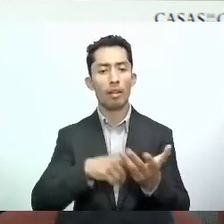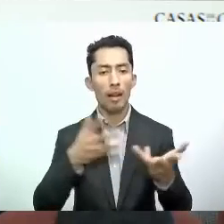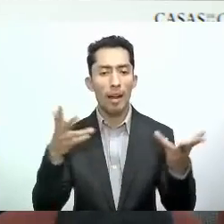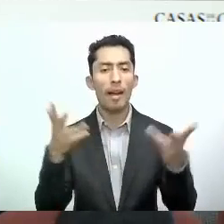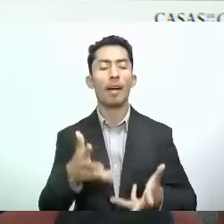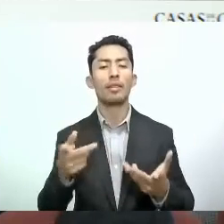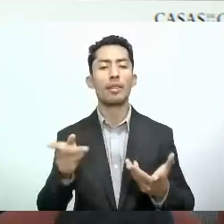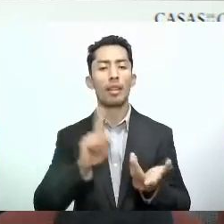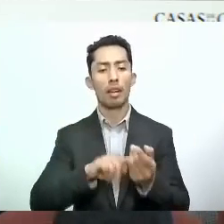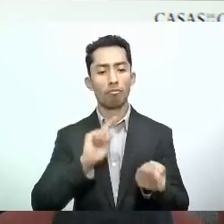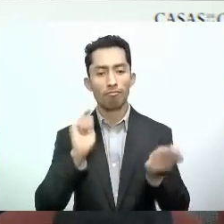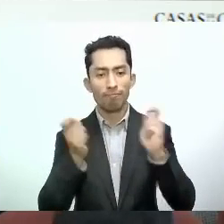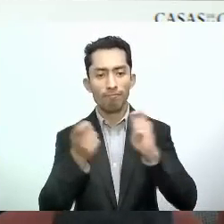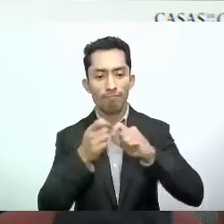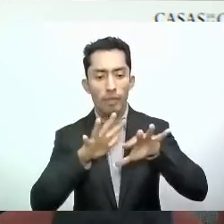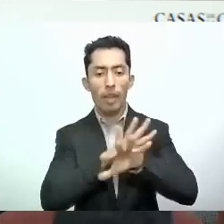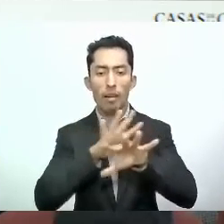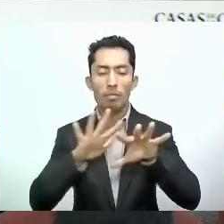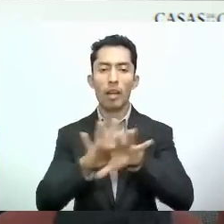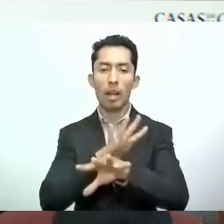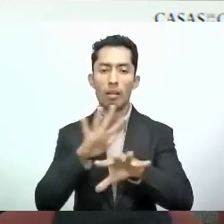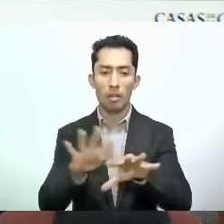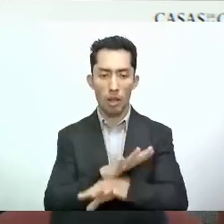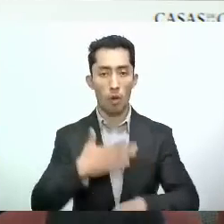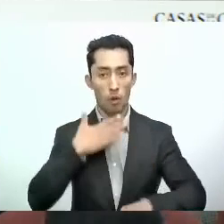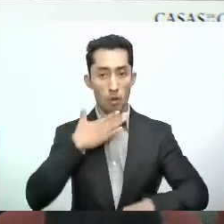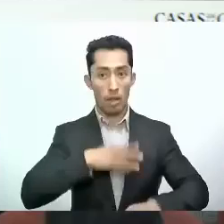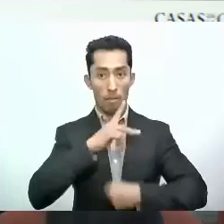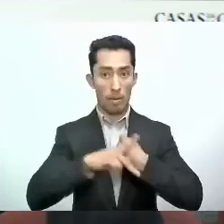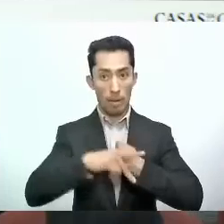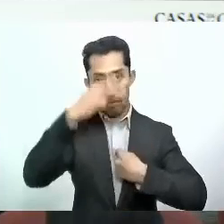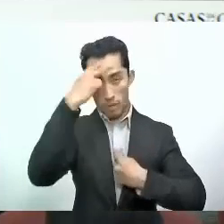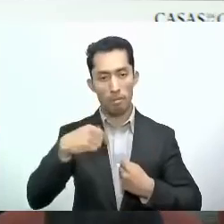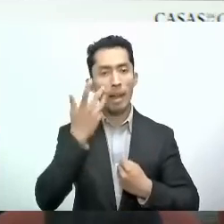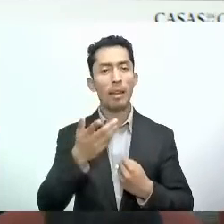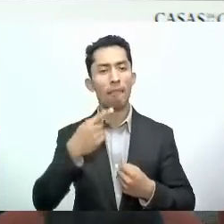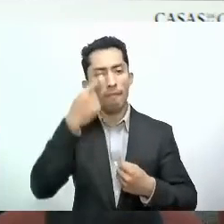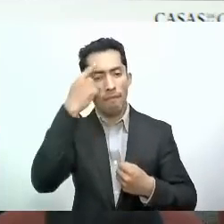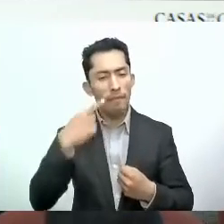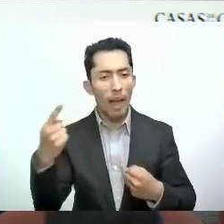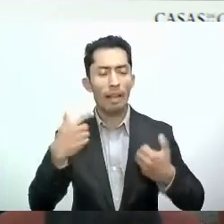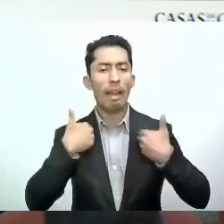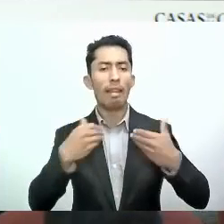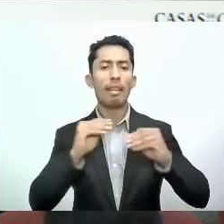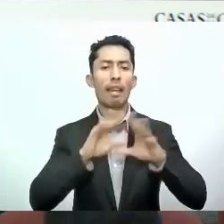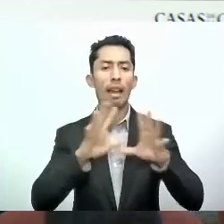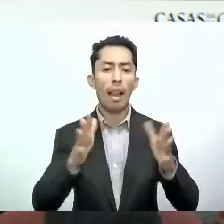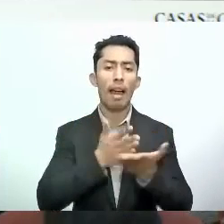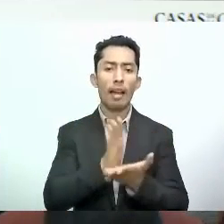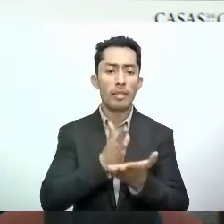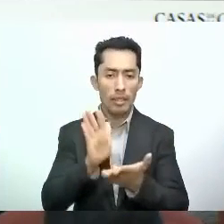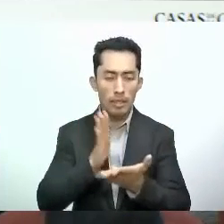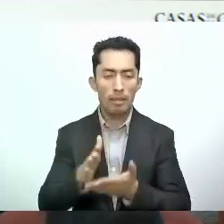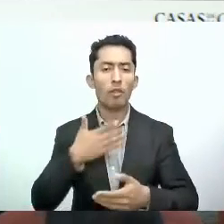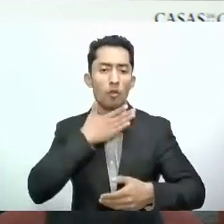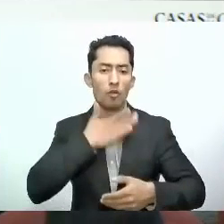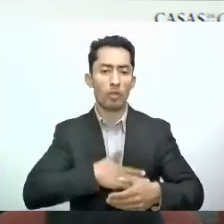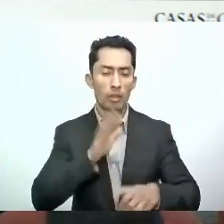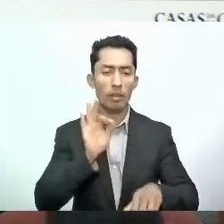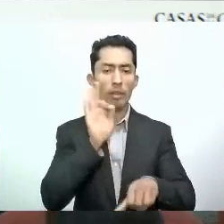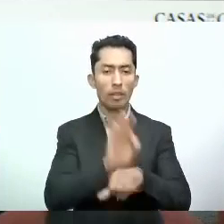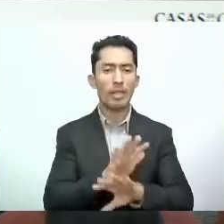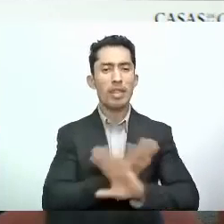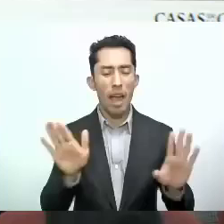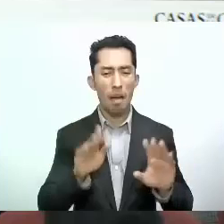transformar la justicia en México para que sea sencilla, clara, accesible, dejar de trabajar con